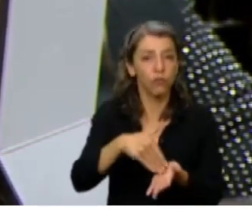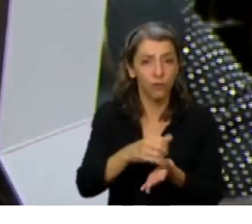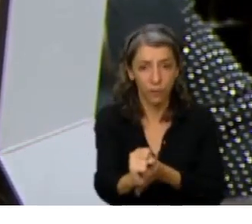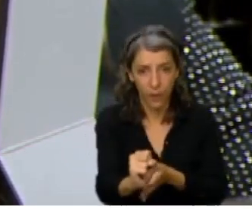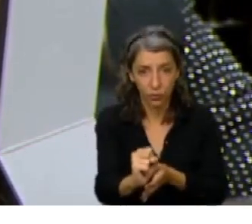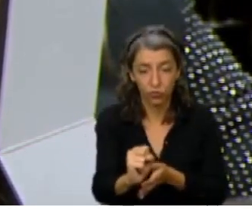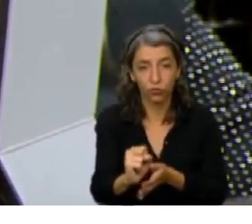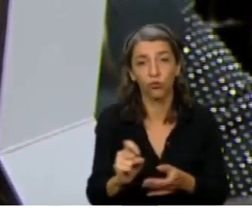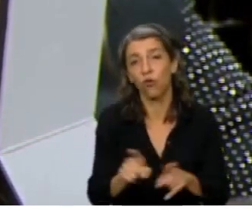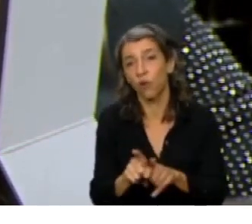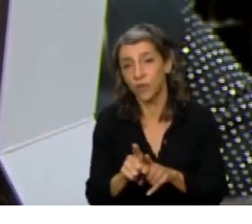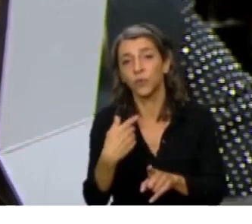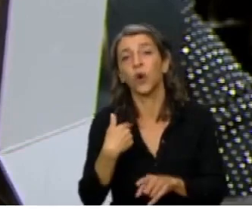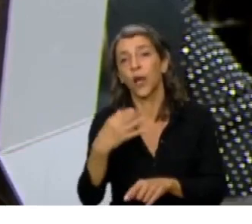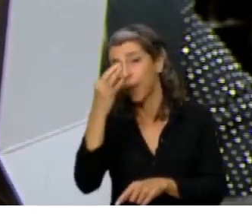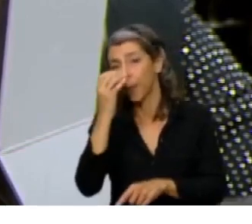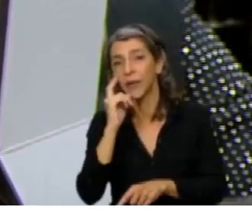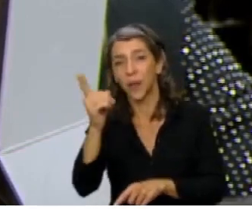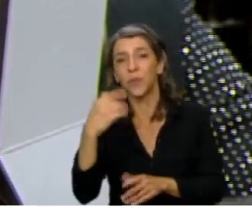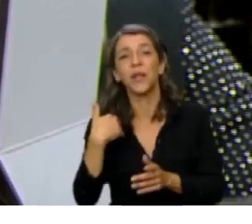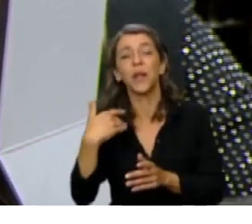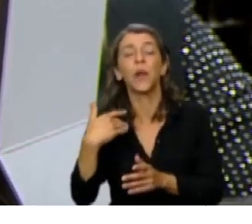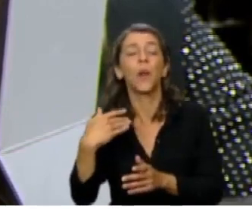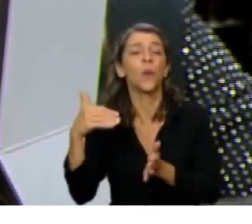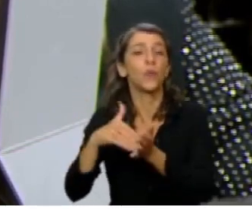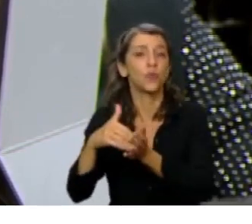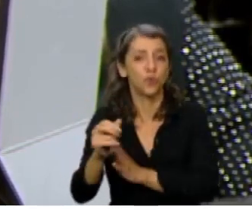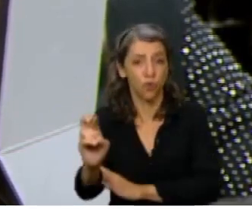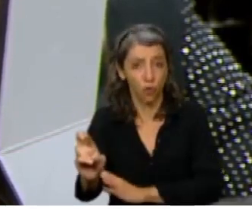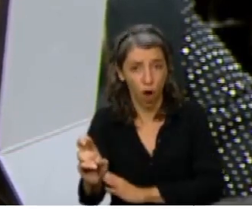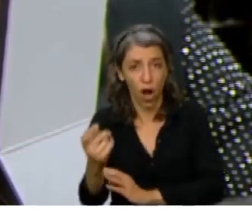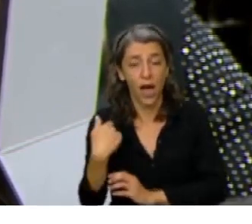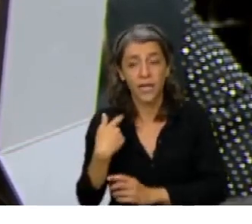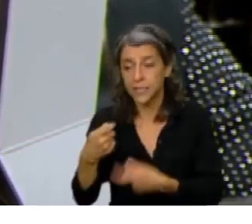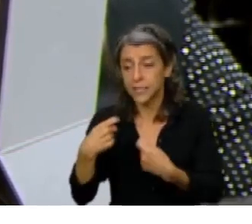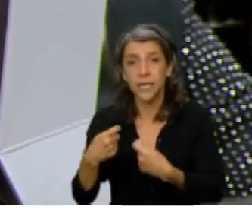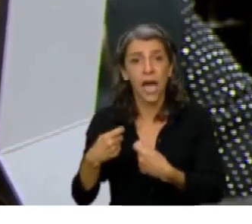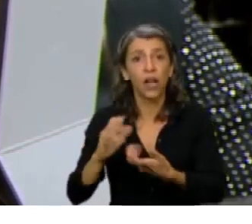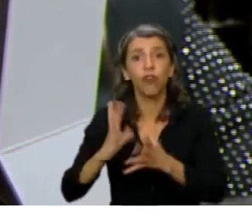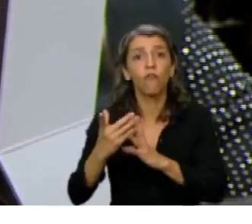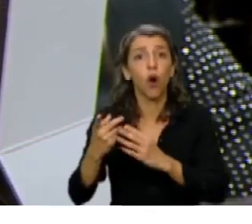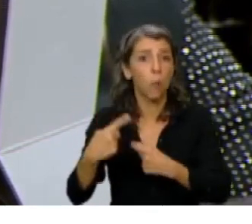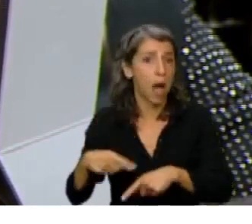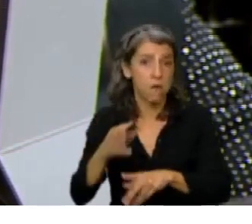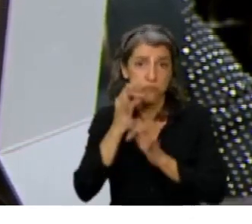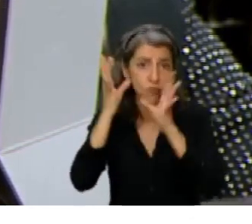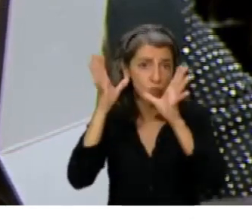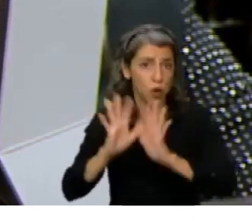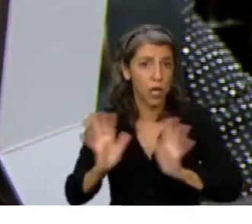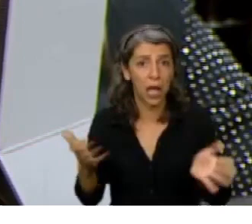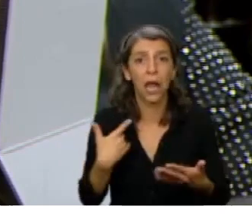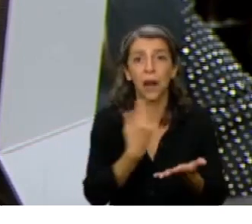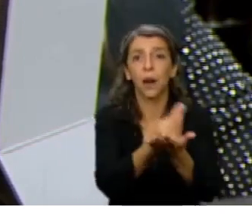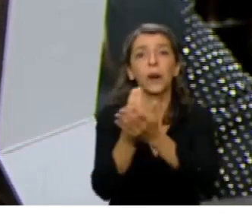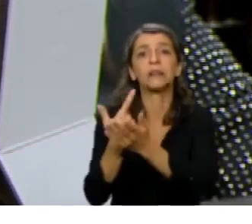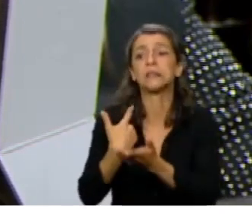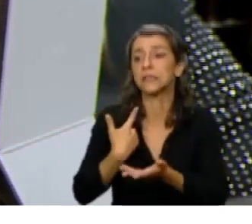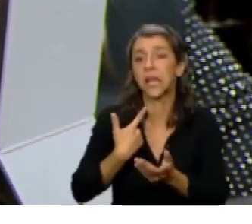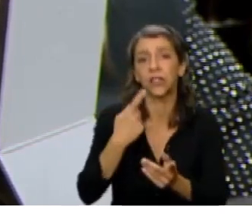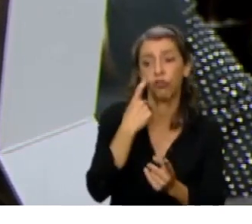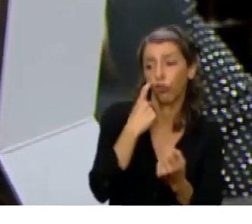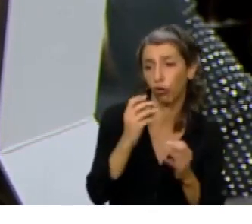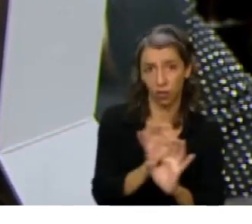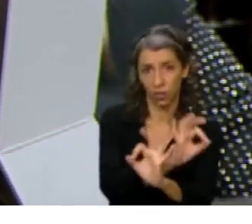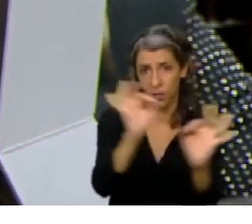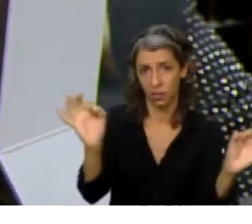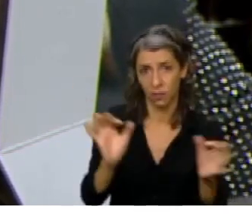mil millones de dólares, que va a poder gastar sin control de parte de los representantes del pueblo, o sea, de esta